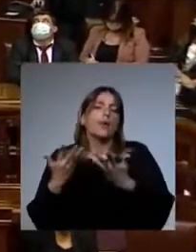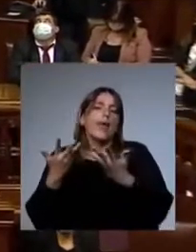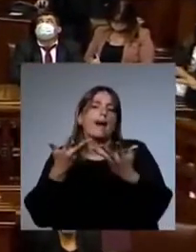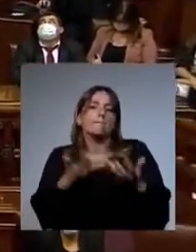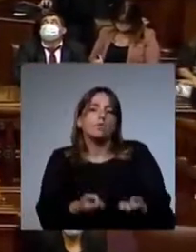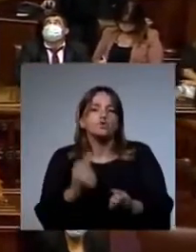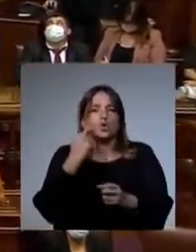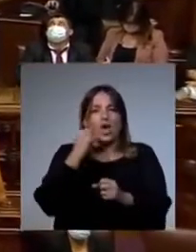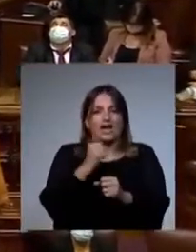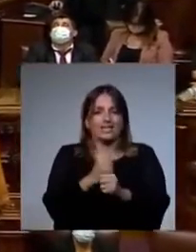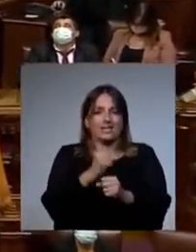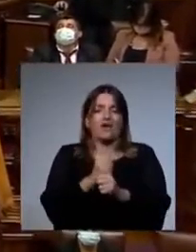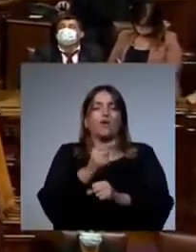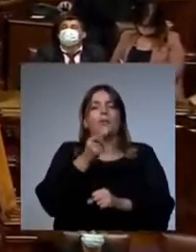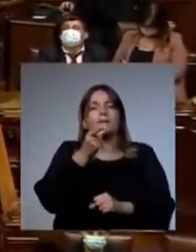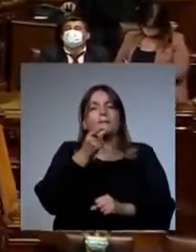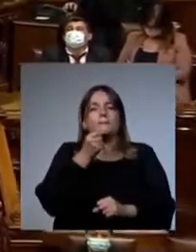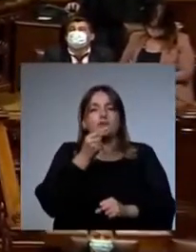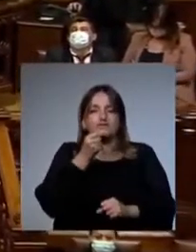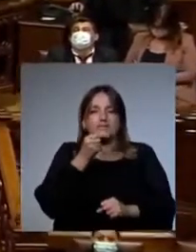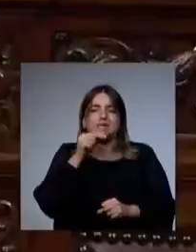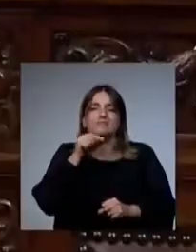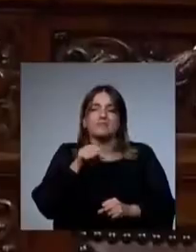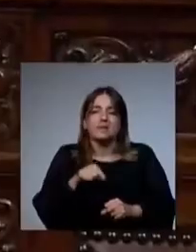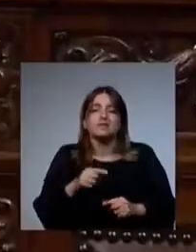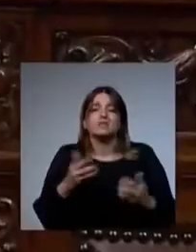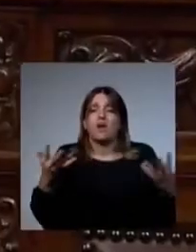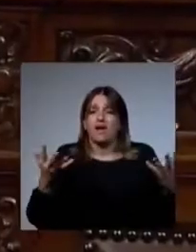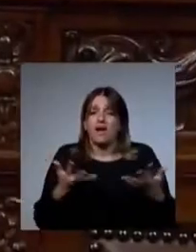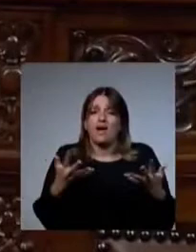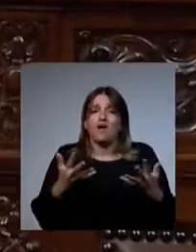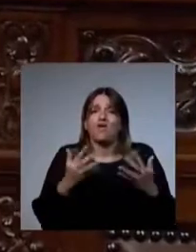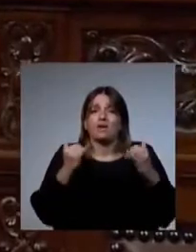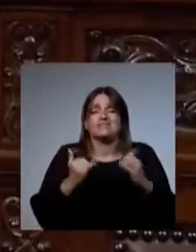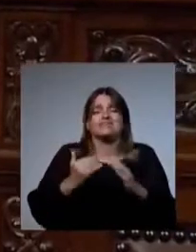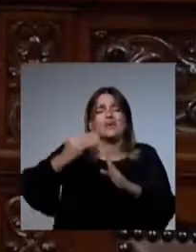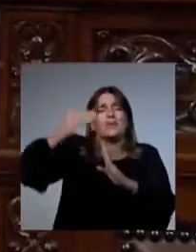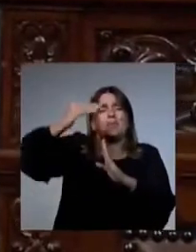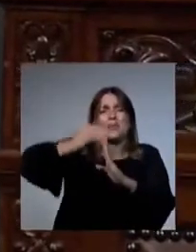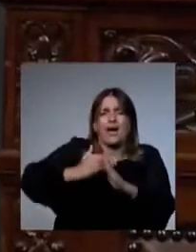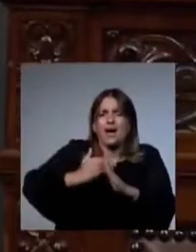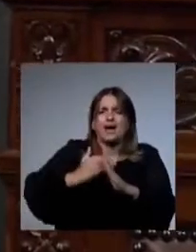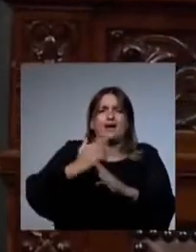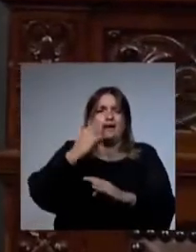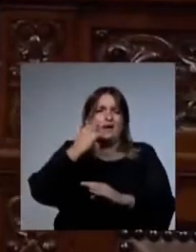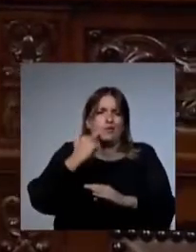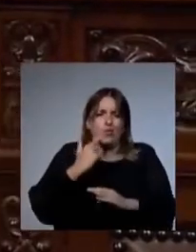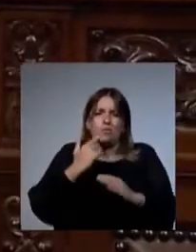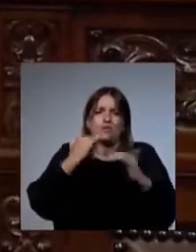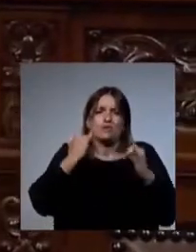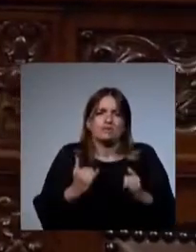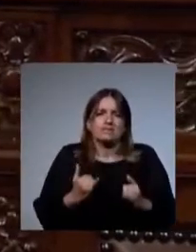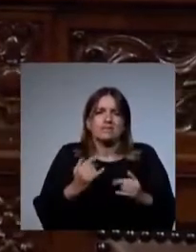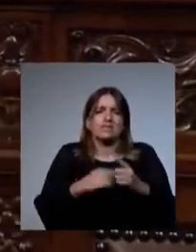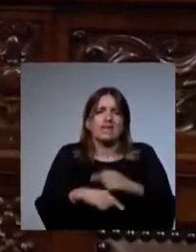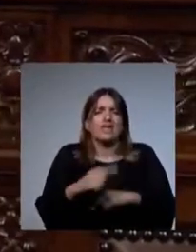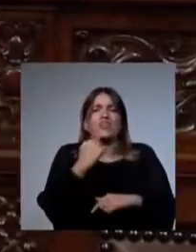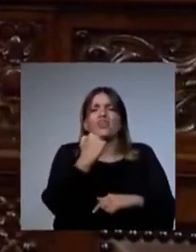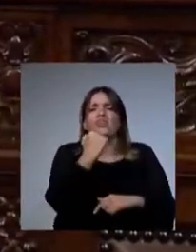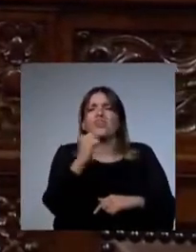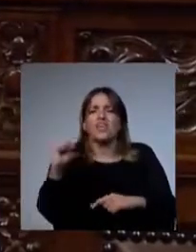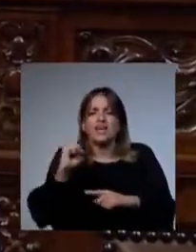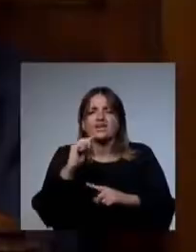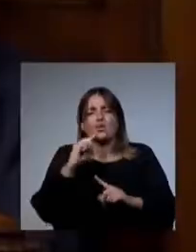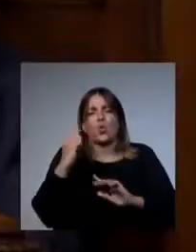labor policial, ha traído aparejado una baja sustantiva en la comisión de delitos en nuestro